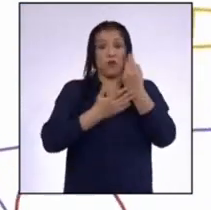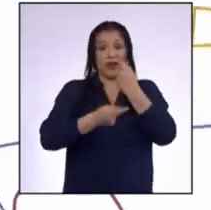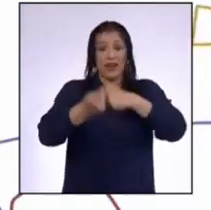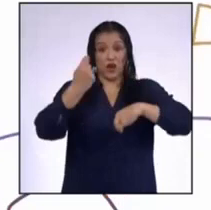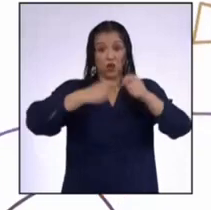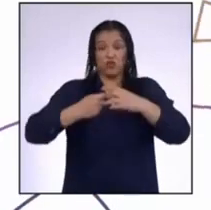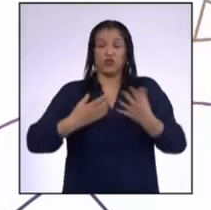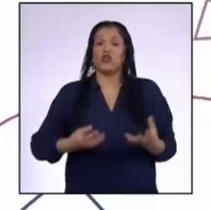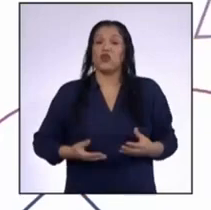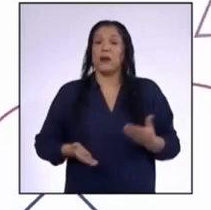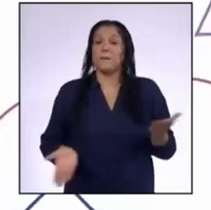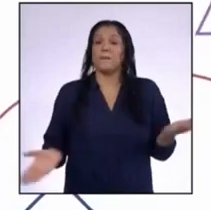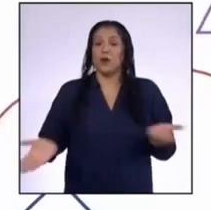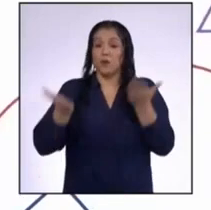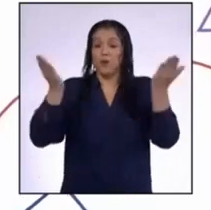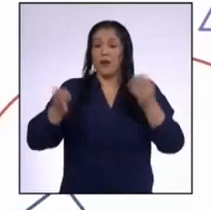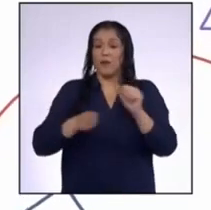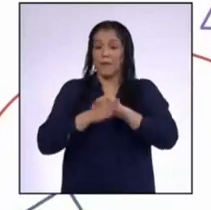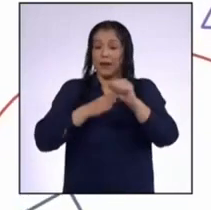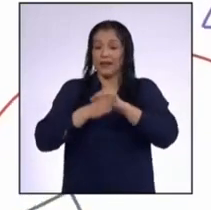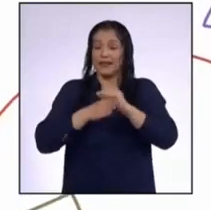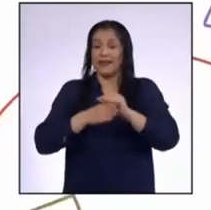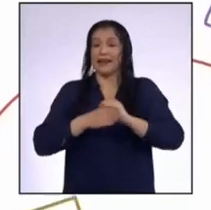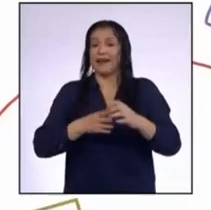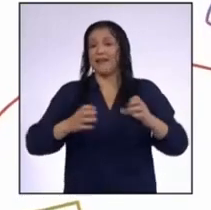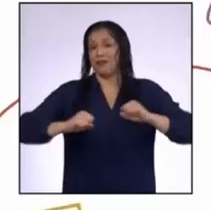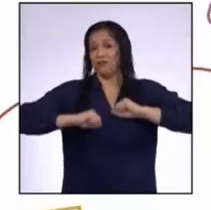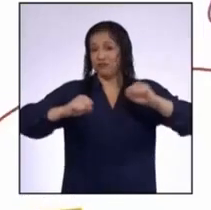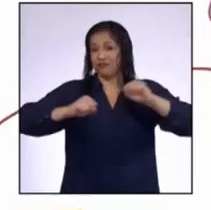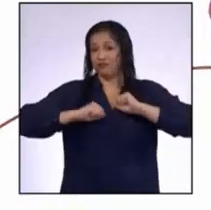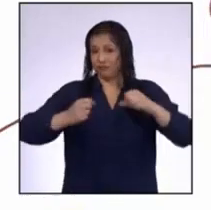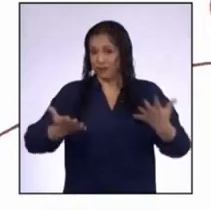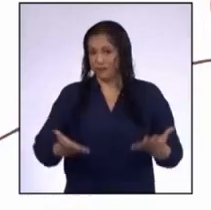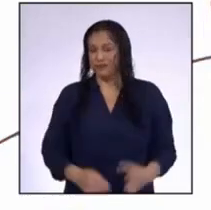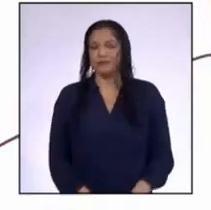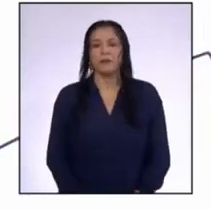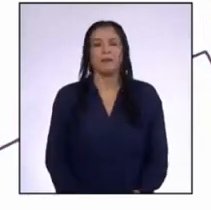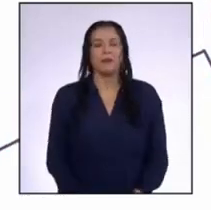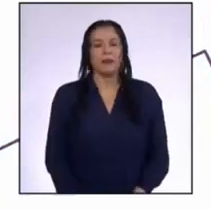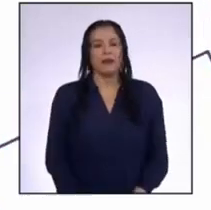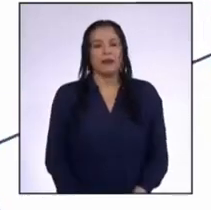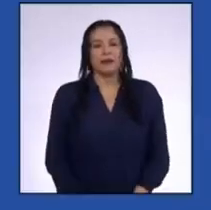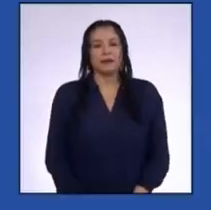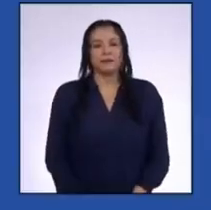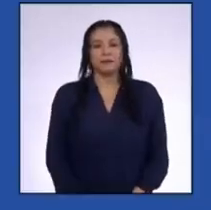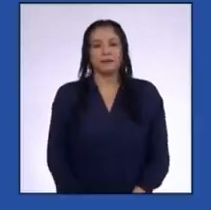promueva la práctica de actividades físicas.